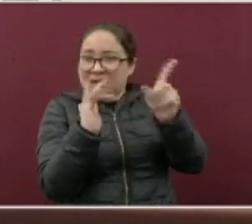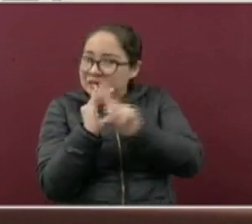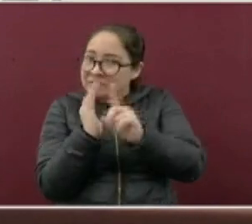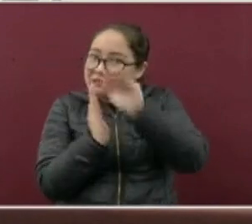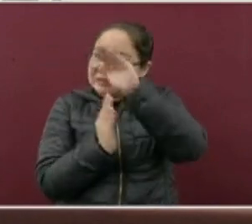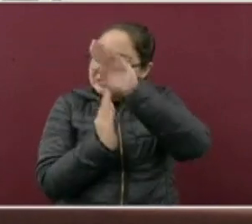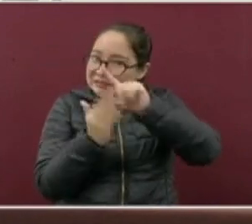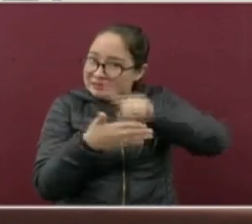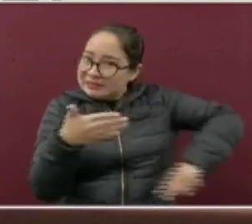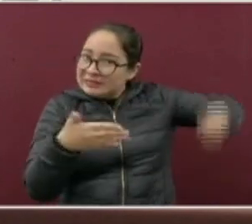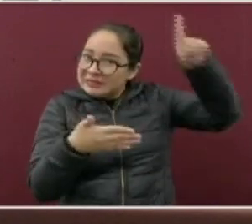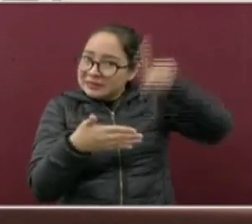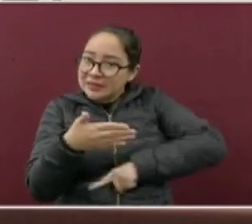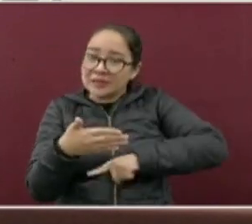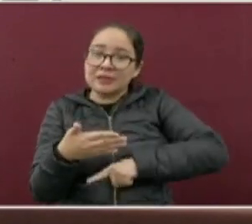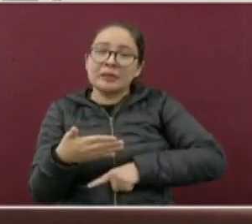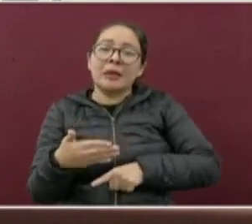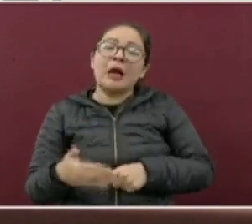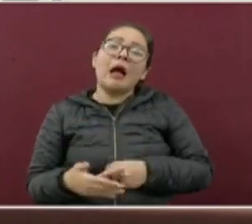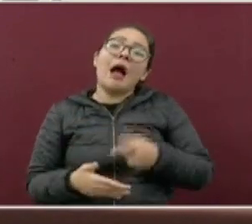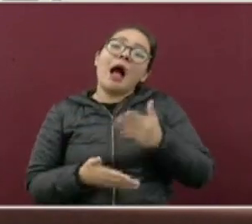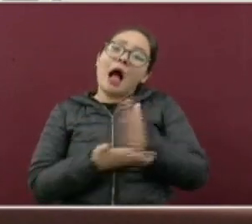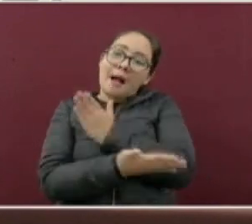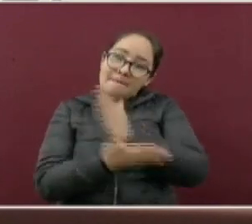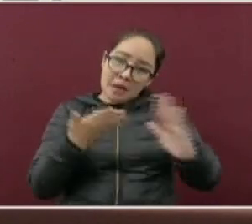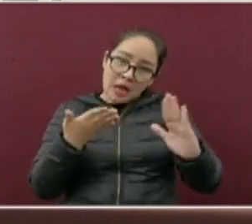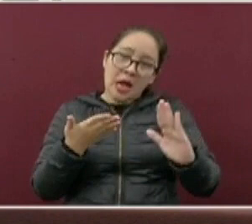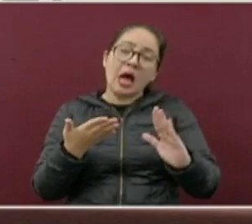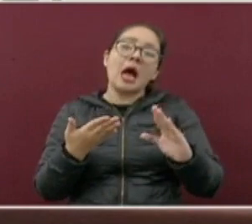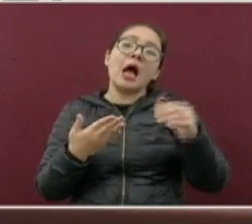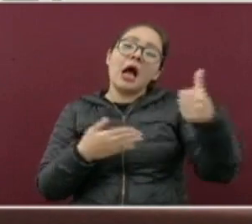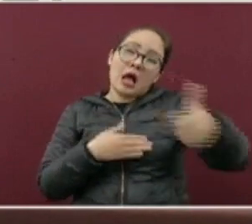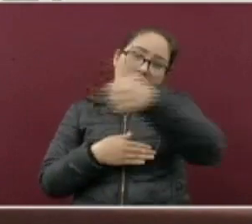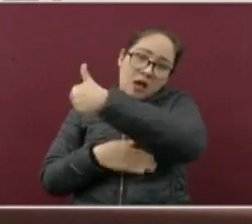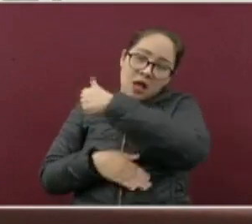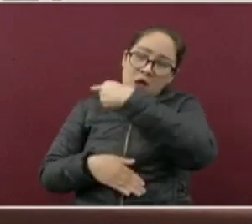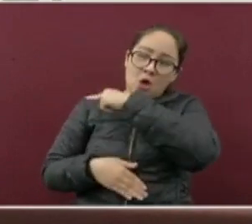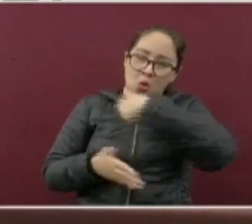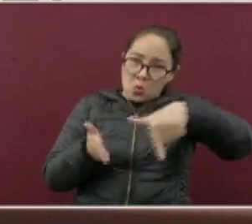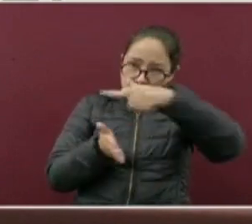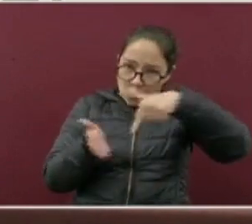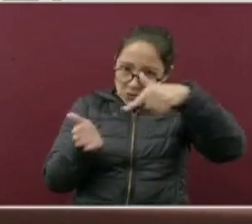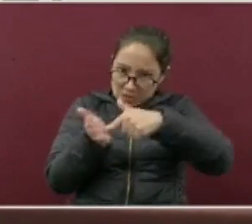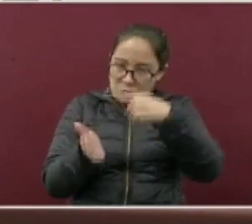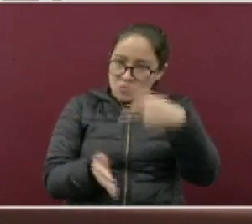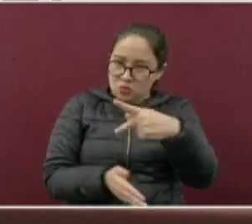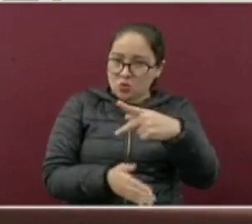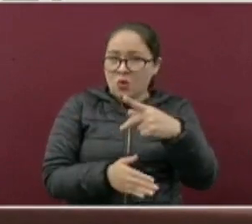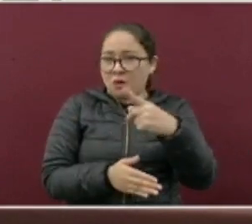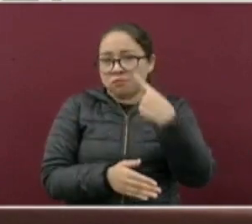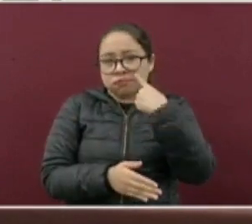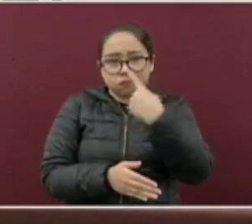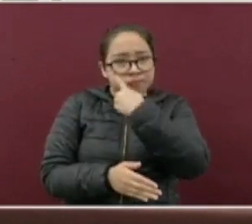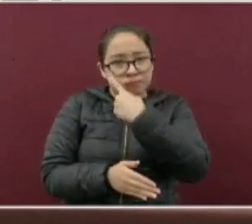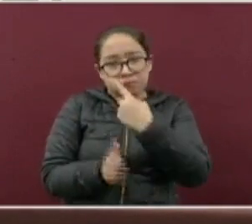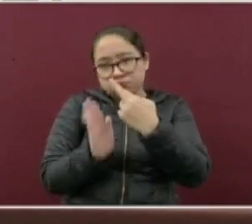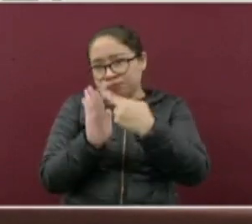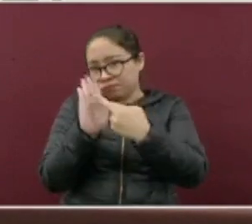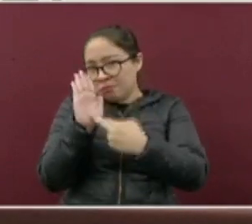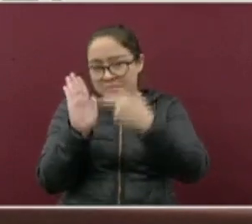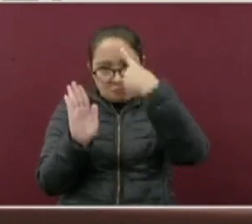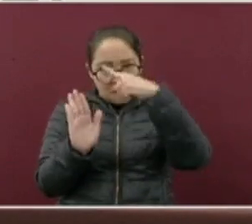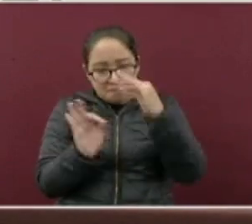cuenta las medidas que cada municipio contemple para aplicar su